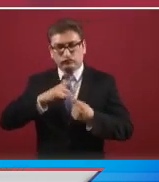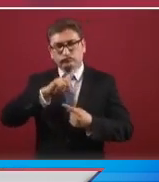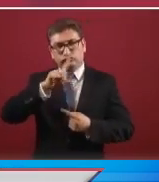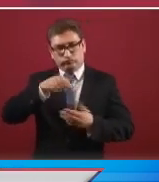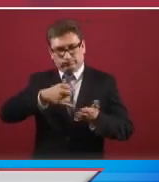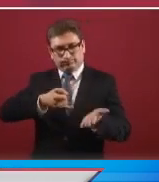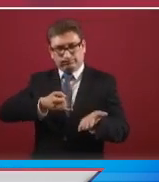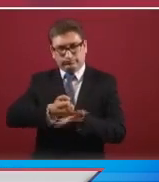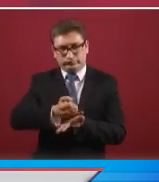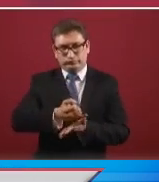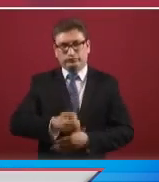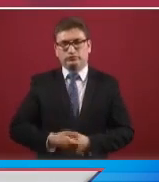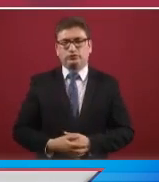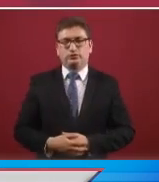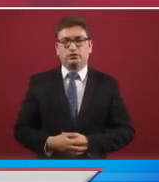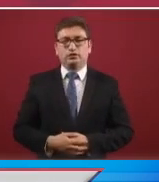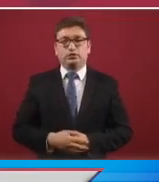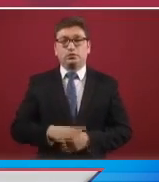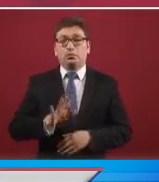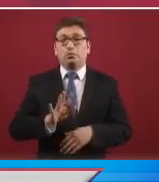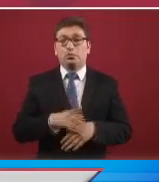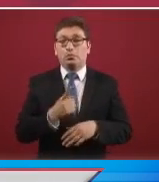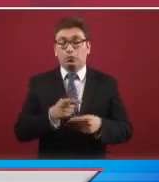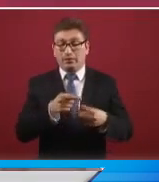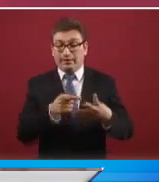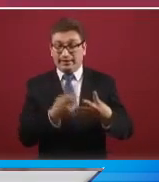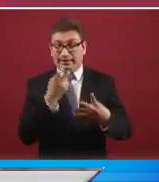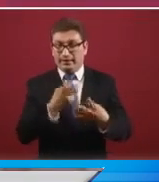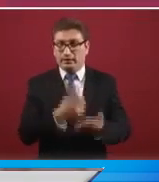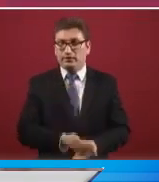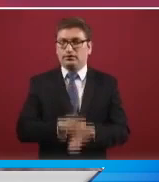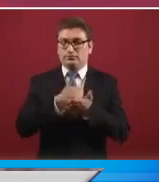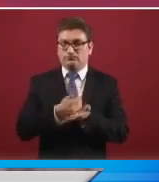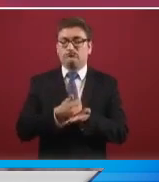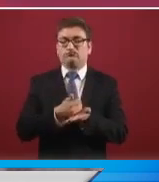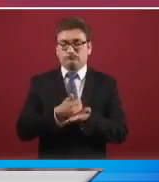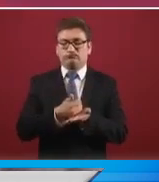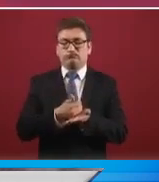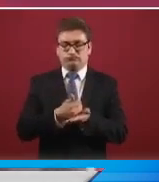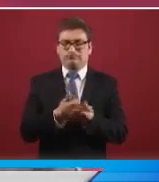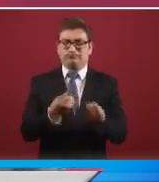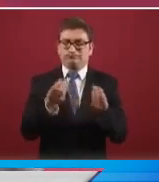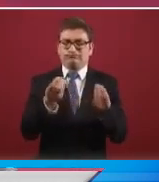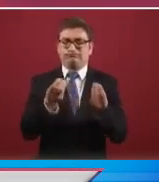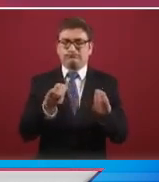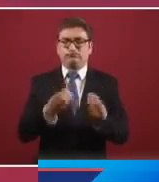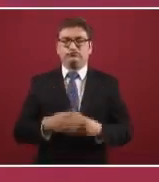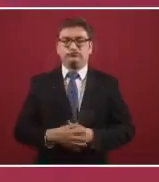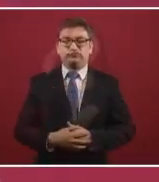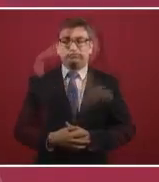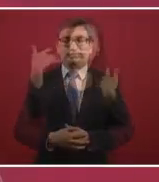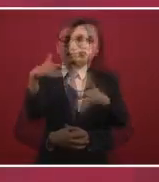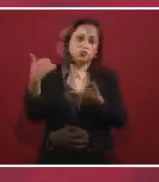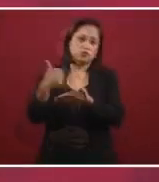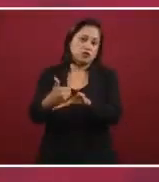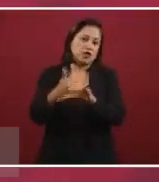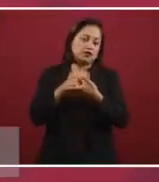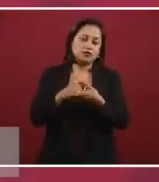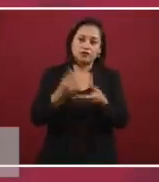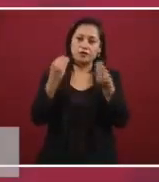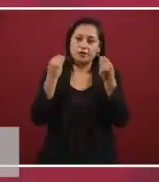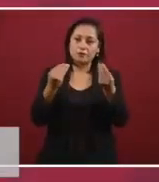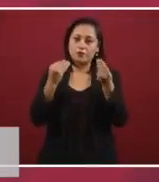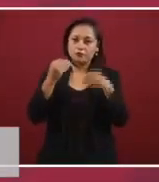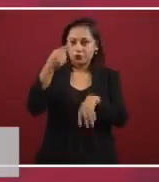considerado grave. Es el SAT quien entrega pruebas a la Fiscalía y el presunto delincuente tiene que aclarar su situación legal.